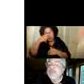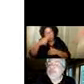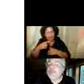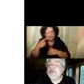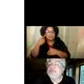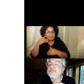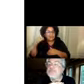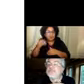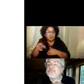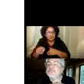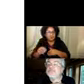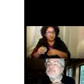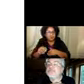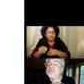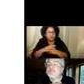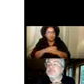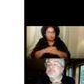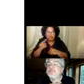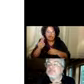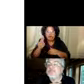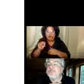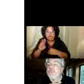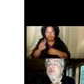Y pueden prender su micrófono. Está bien.